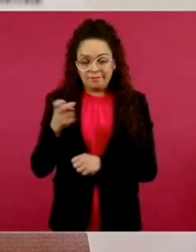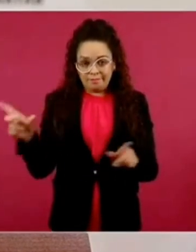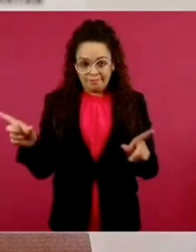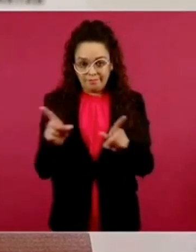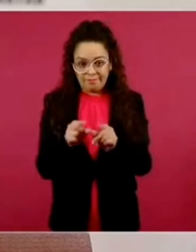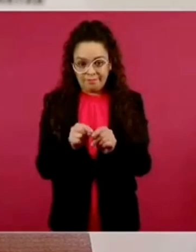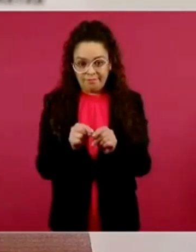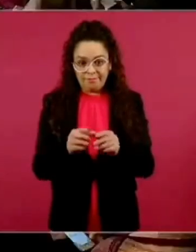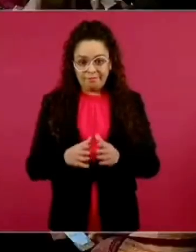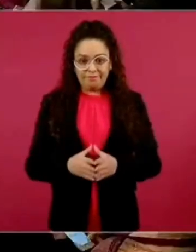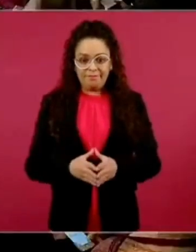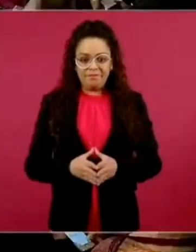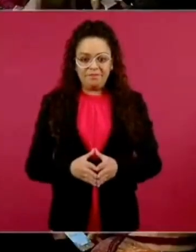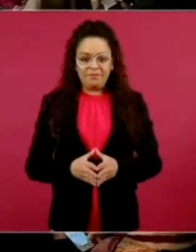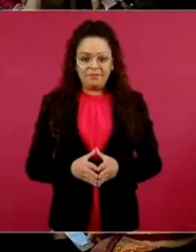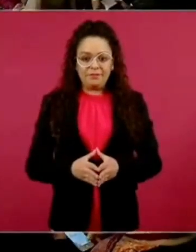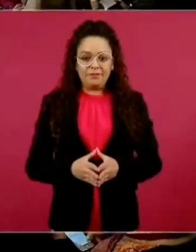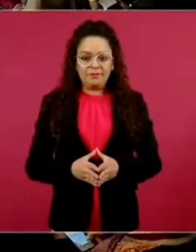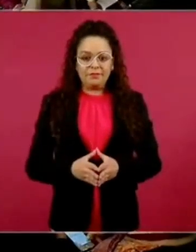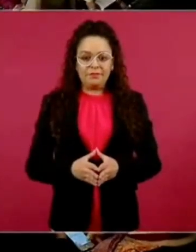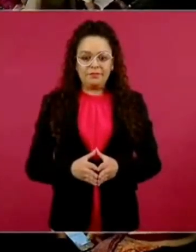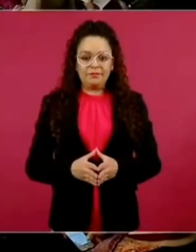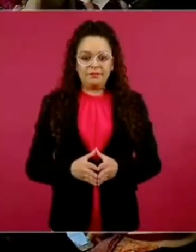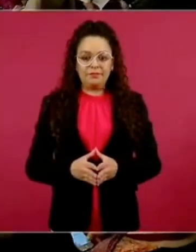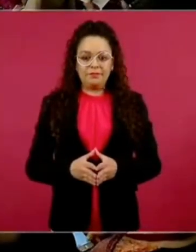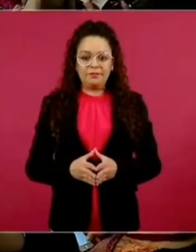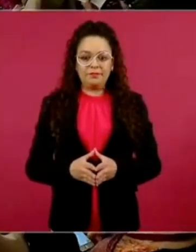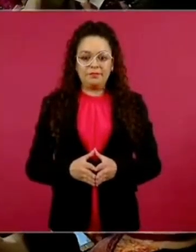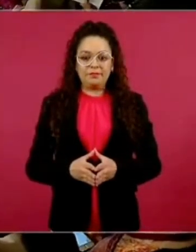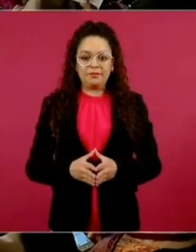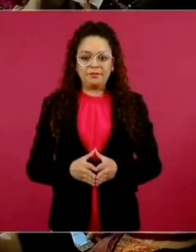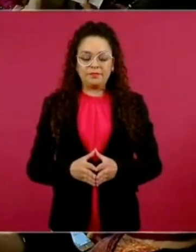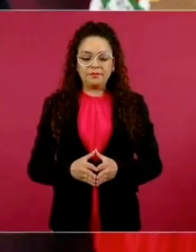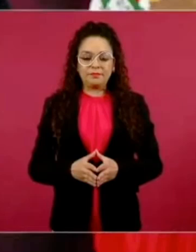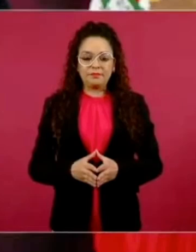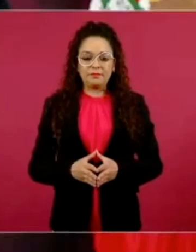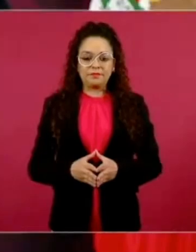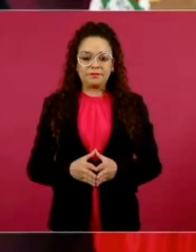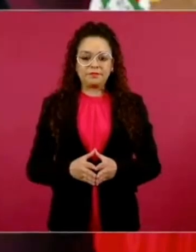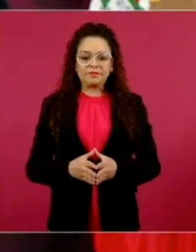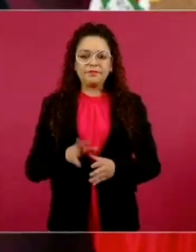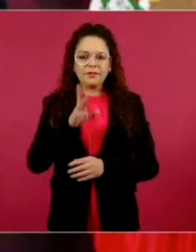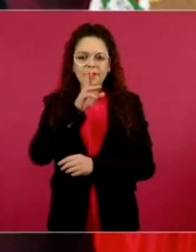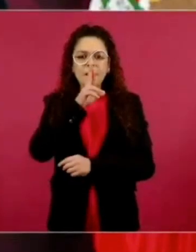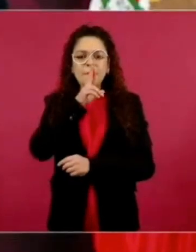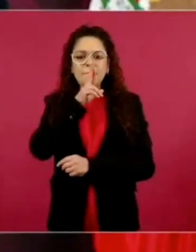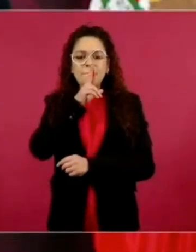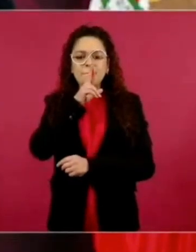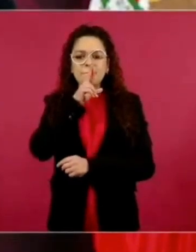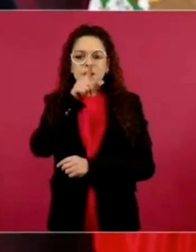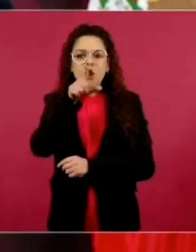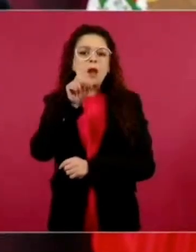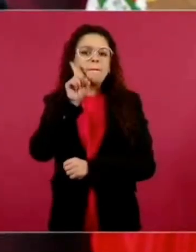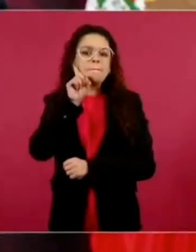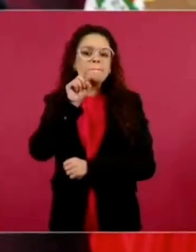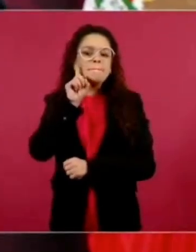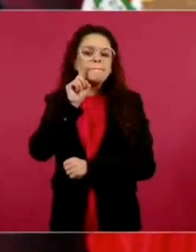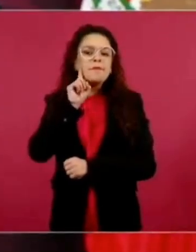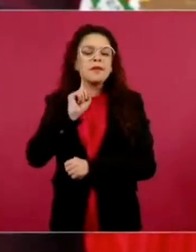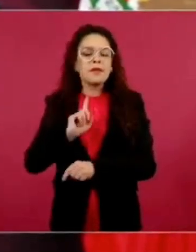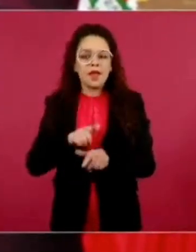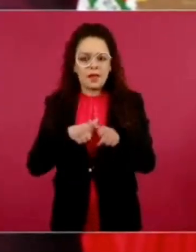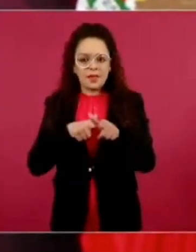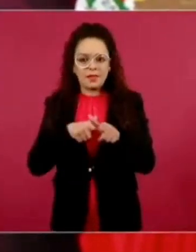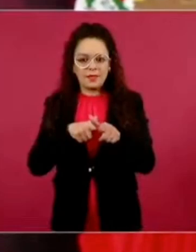Seguimos, ¿no? Será mañana mejor, mañana para no perder.